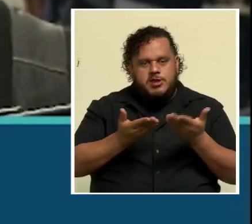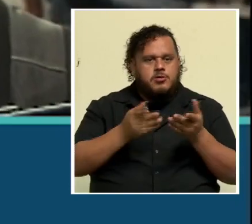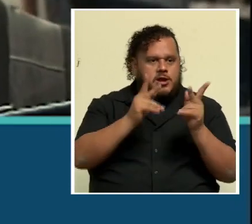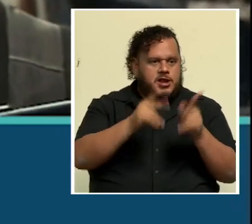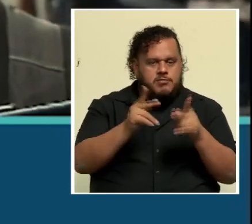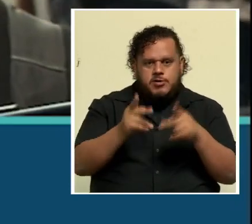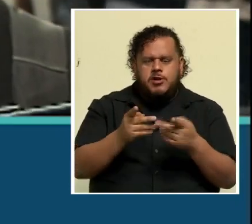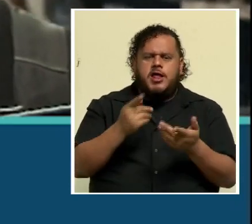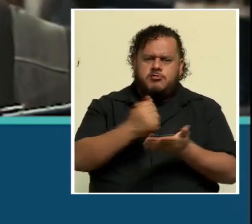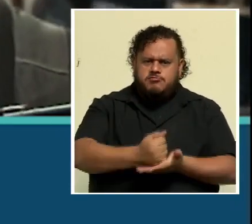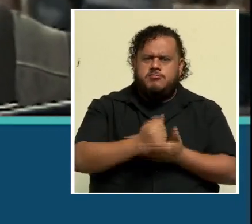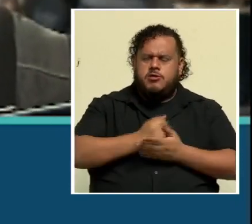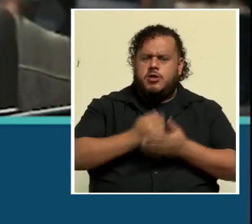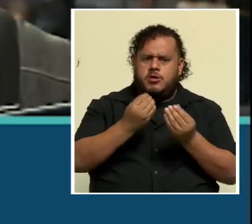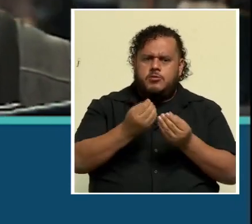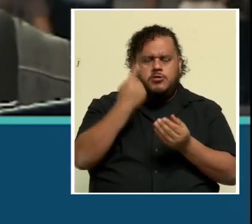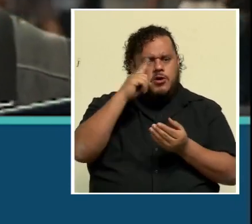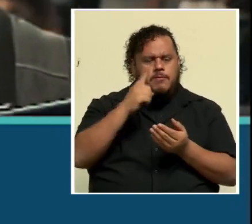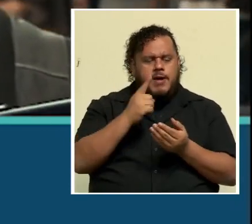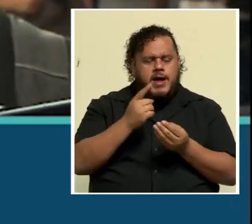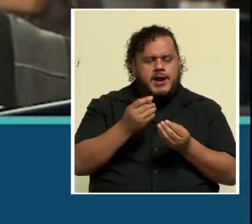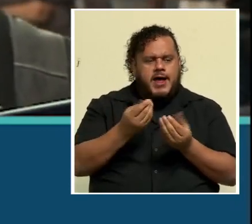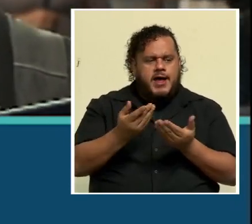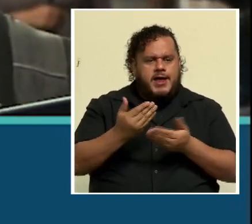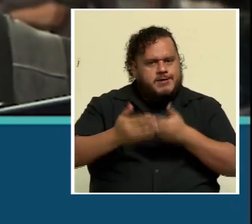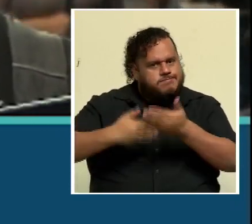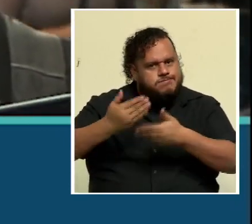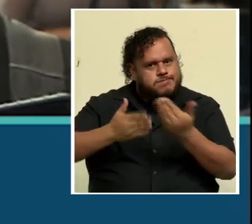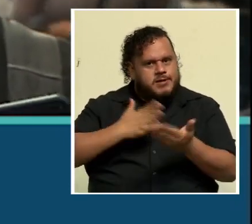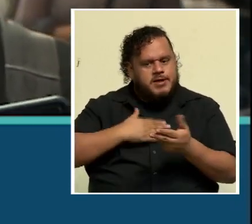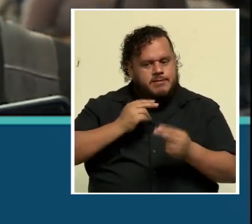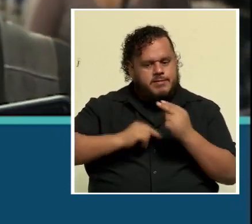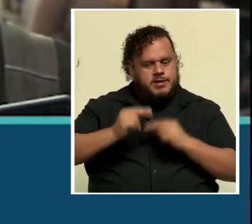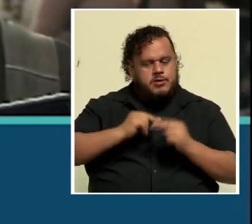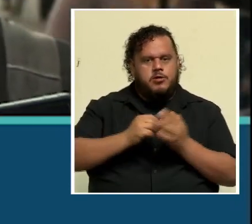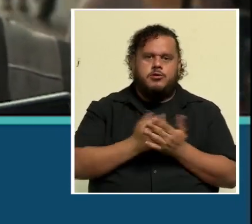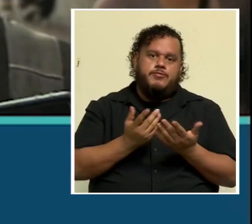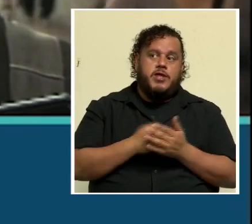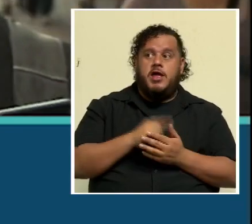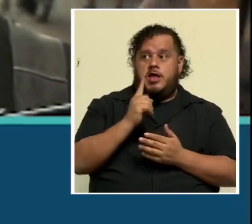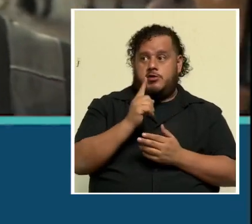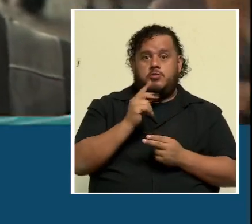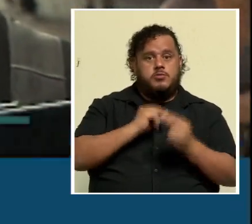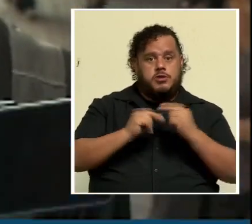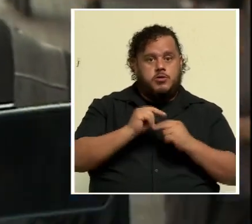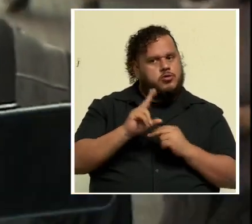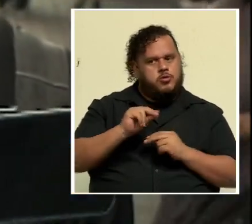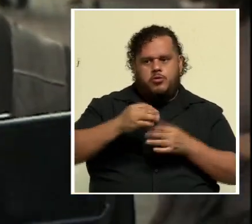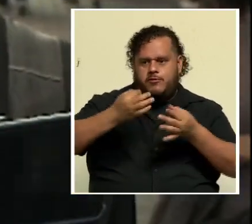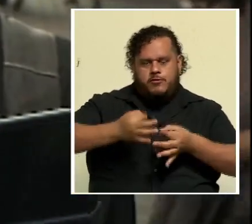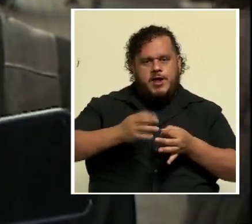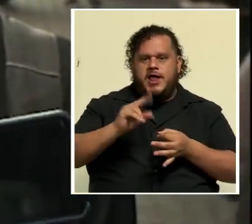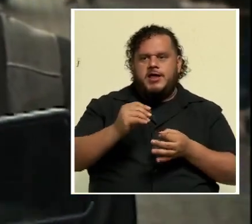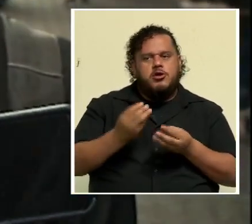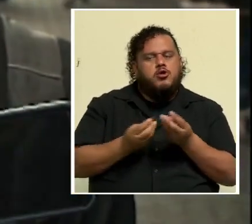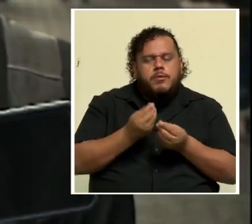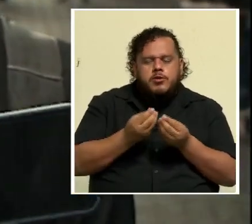ayudado un montón a desenvolver mi negocio. Y que a pesar de que es un negocio informal y que no genera muchísimo